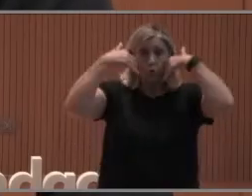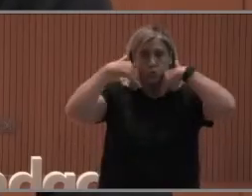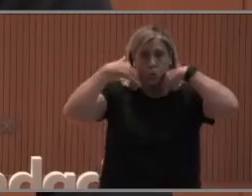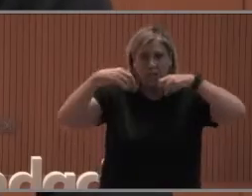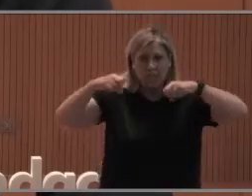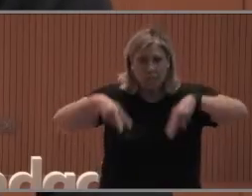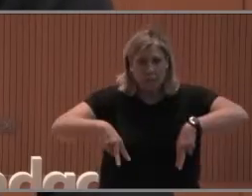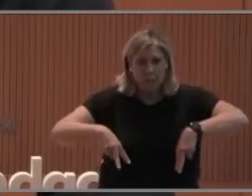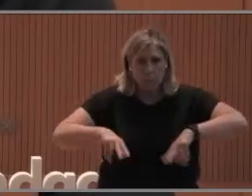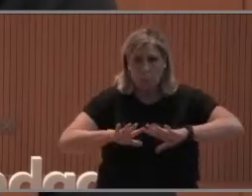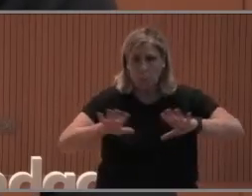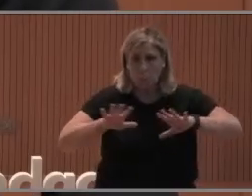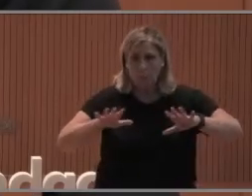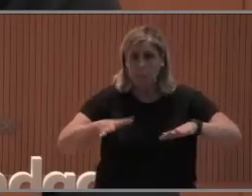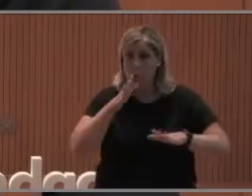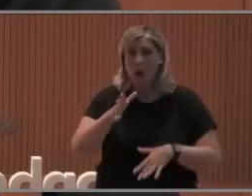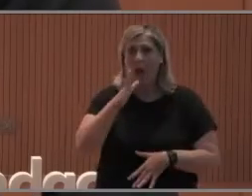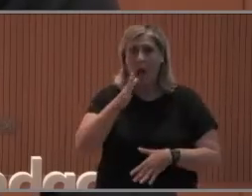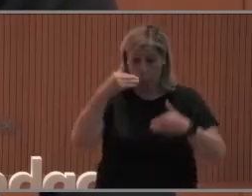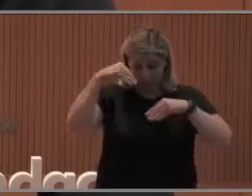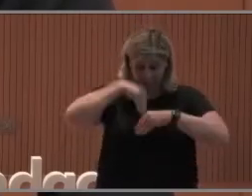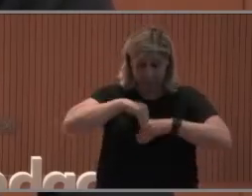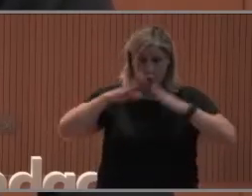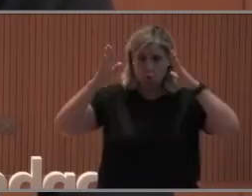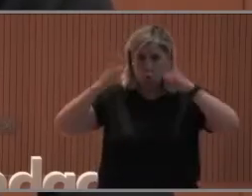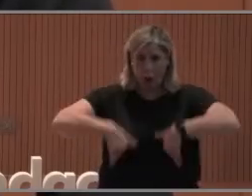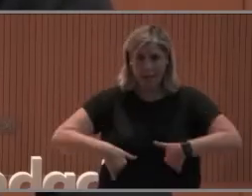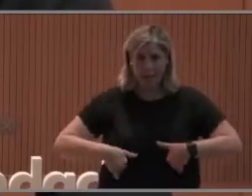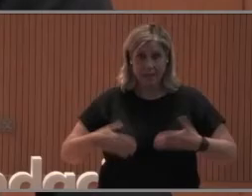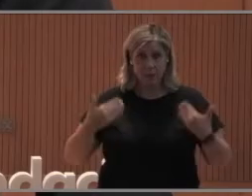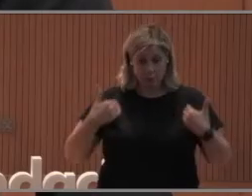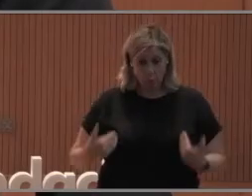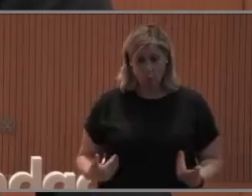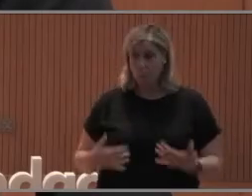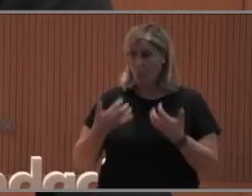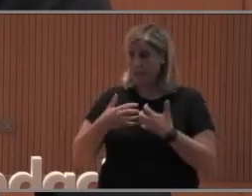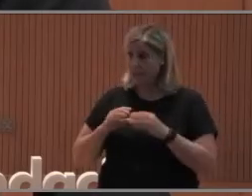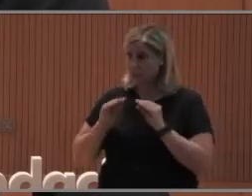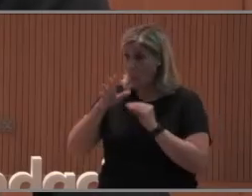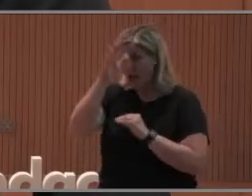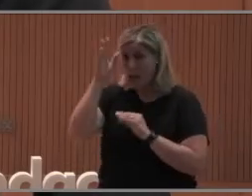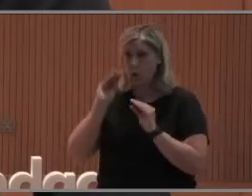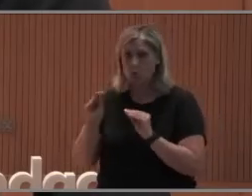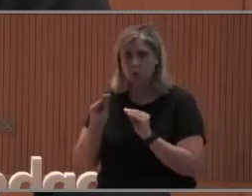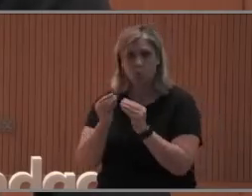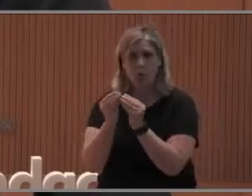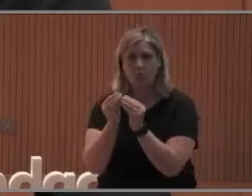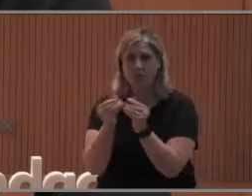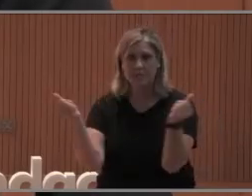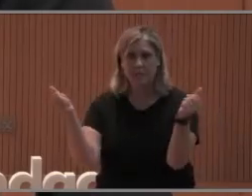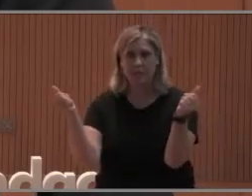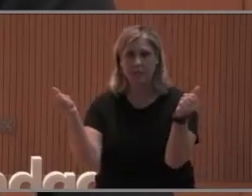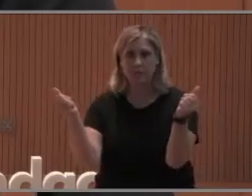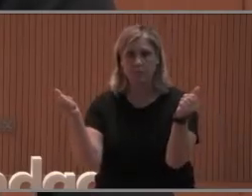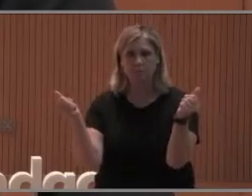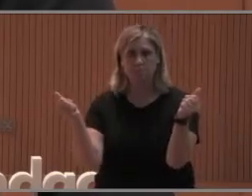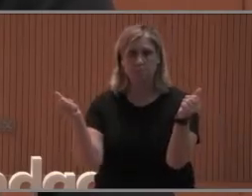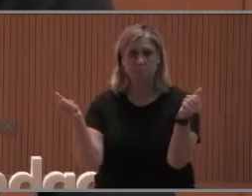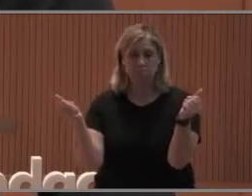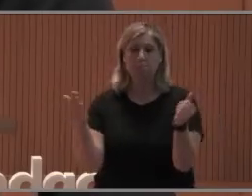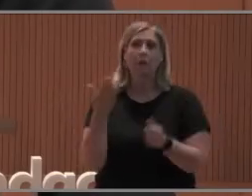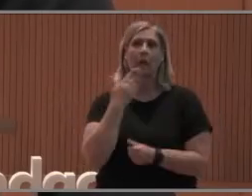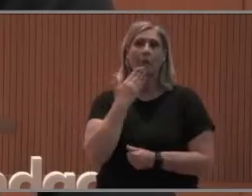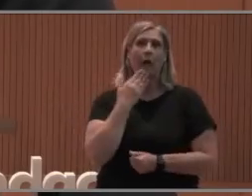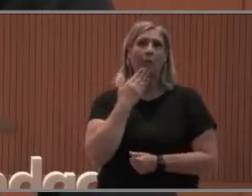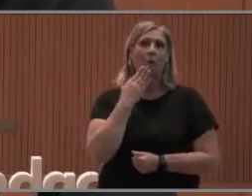sudaba, estaba totalmente deshidratado y sus mecanismos del calor habían desaparecido. Tenía